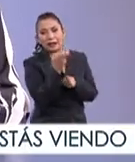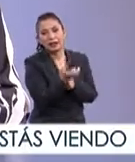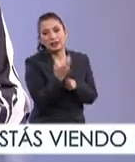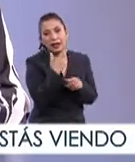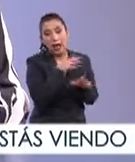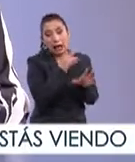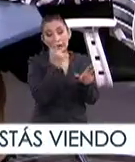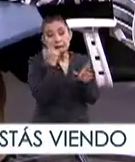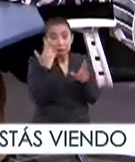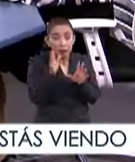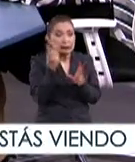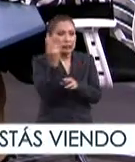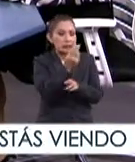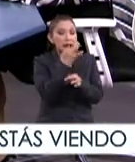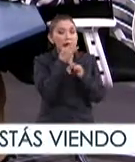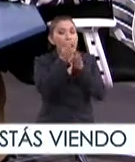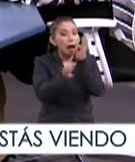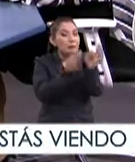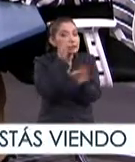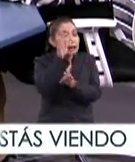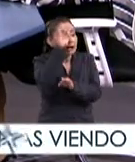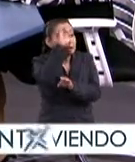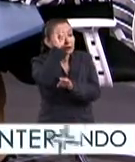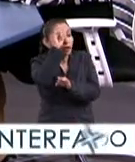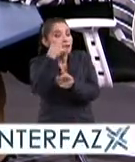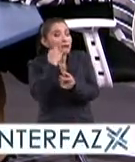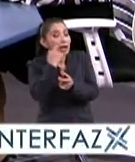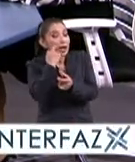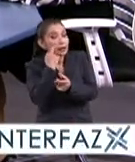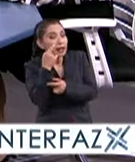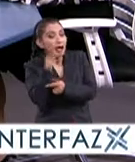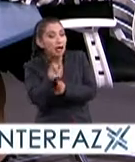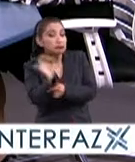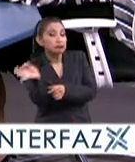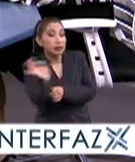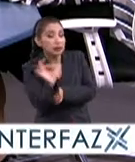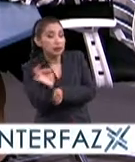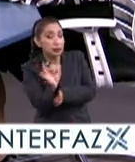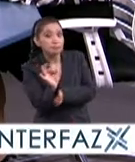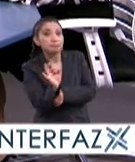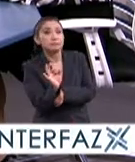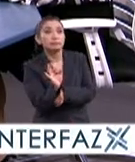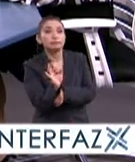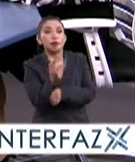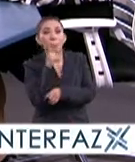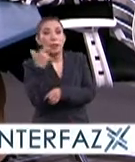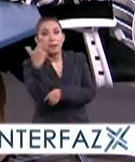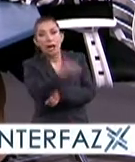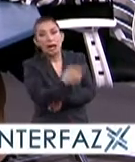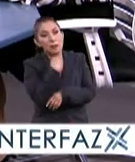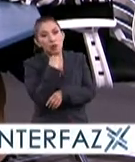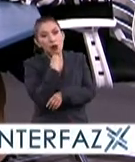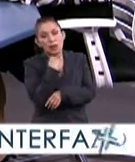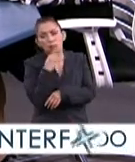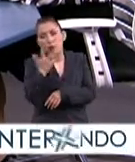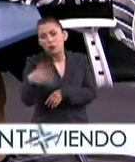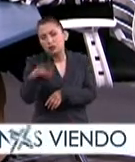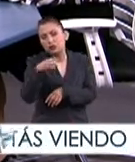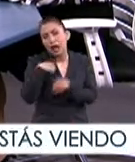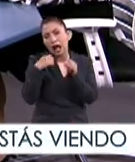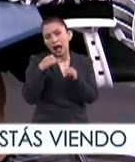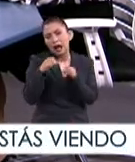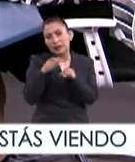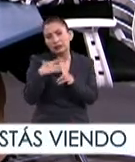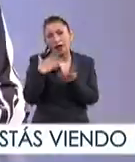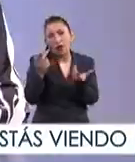esa opción, por eso es indispensable que se asesoren, que busquen, a lo mejor si no pueden pagar un abogado privado, que busquen agencias